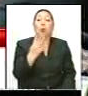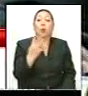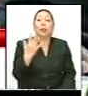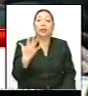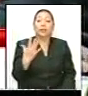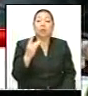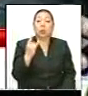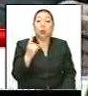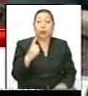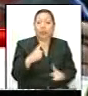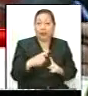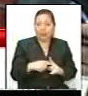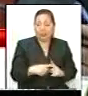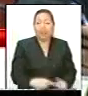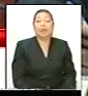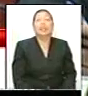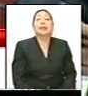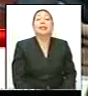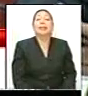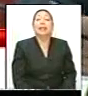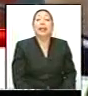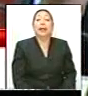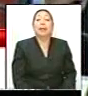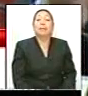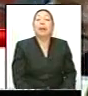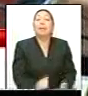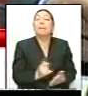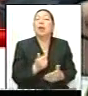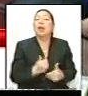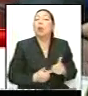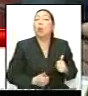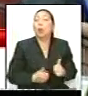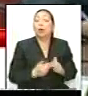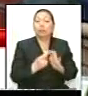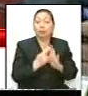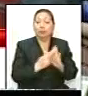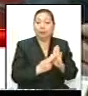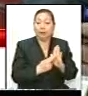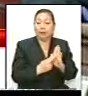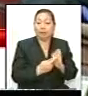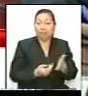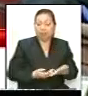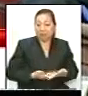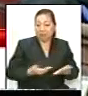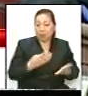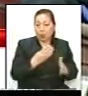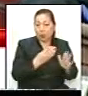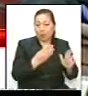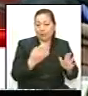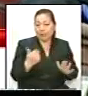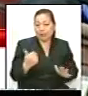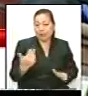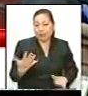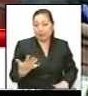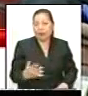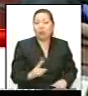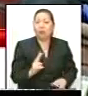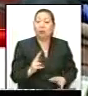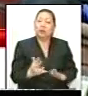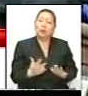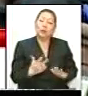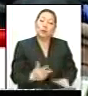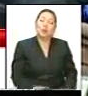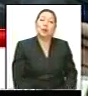131.45 unidades impositivo tributarias mediante resolución directorial 905 del 2018 de